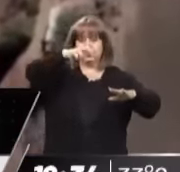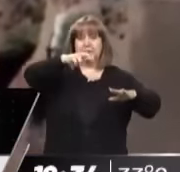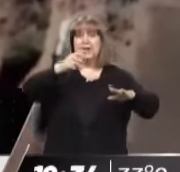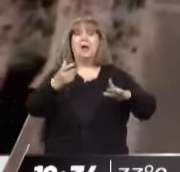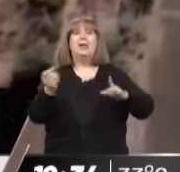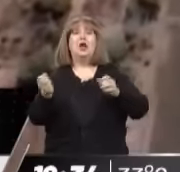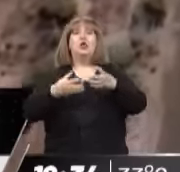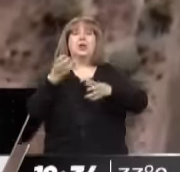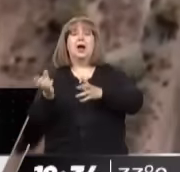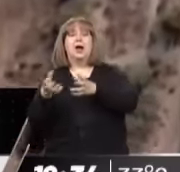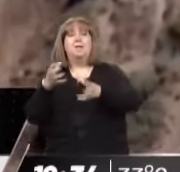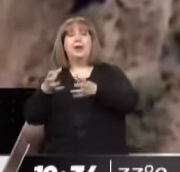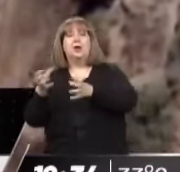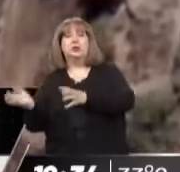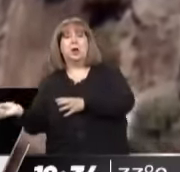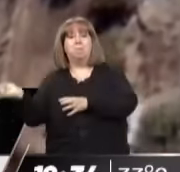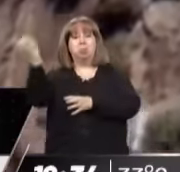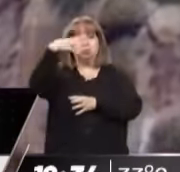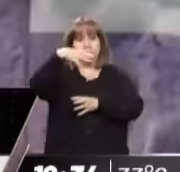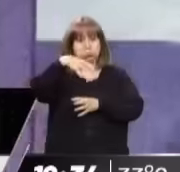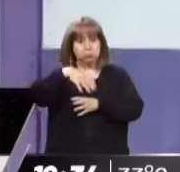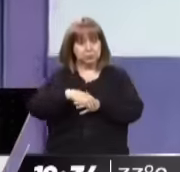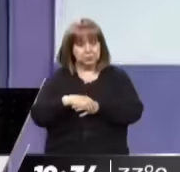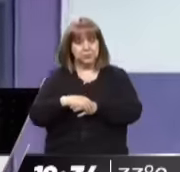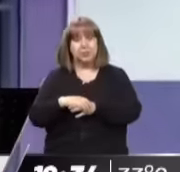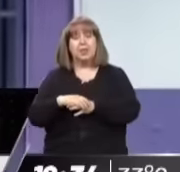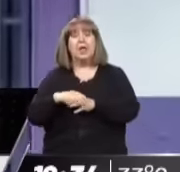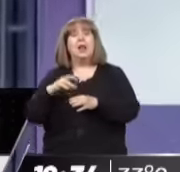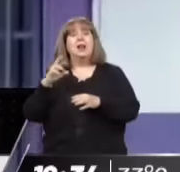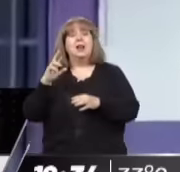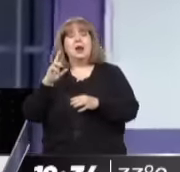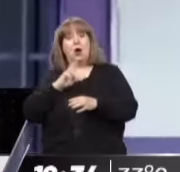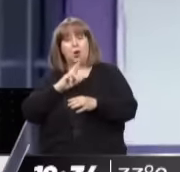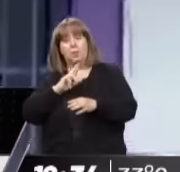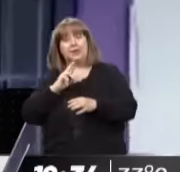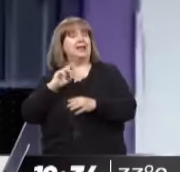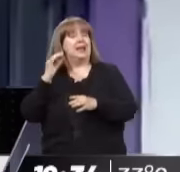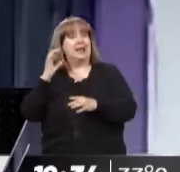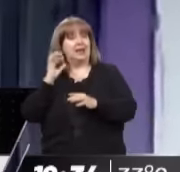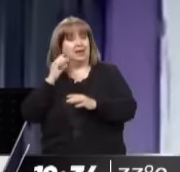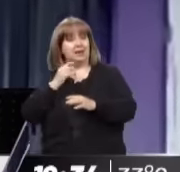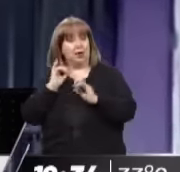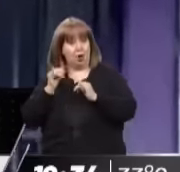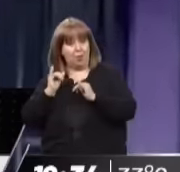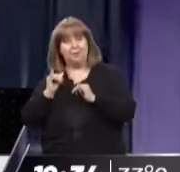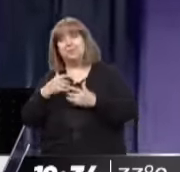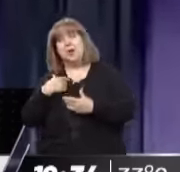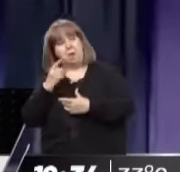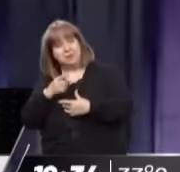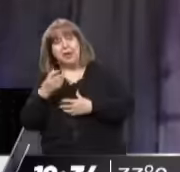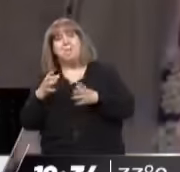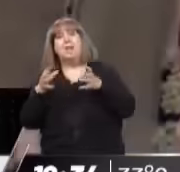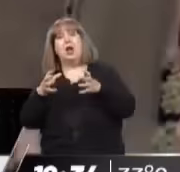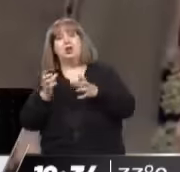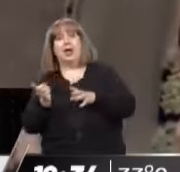buscarla y nunca salió del lugar. Y la policía lo viene buscando intensamente. Vamos a hablar con Miguel Díaz, que es colega